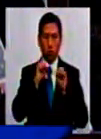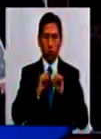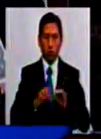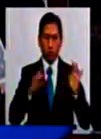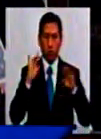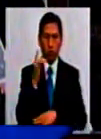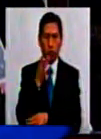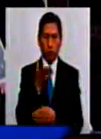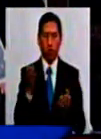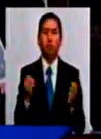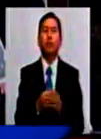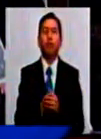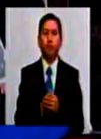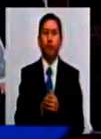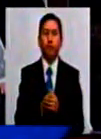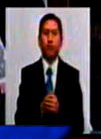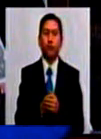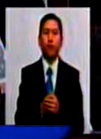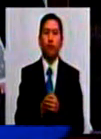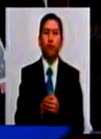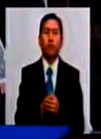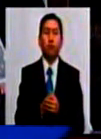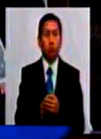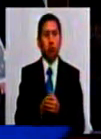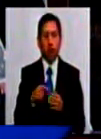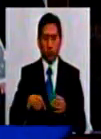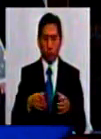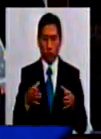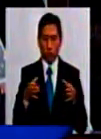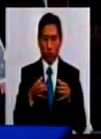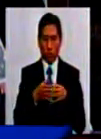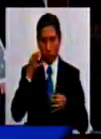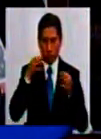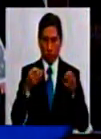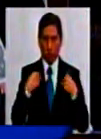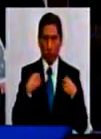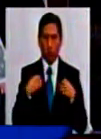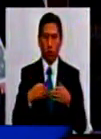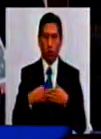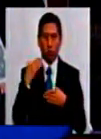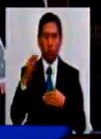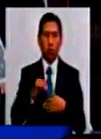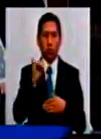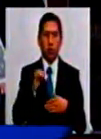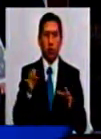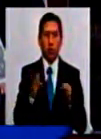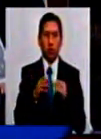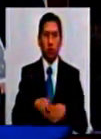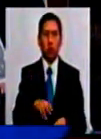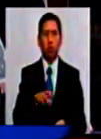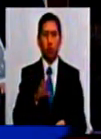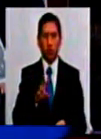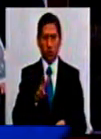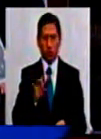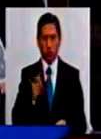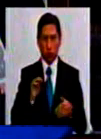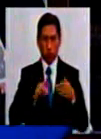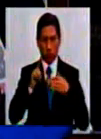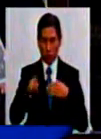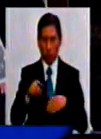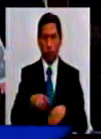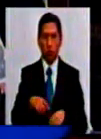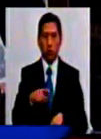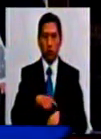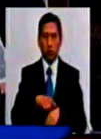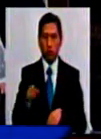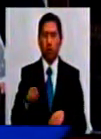plurinacional de Bolivia. La Corte se reunirá de nuevo el miércoles 28 de marzo entre las 10 de la